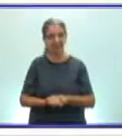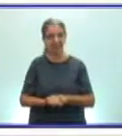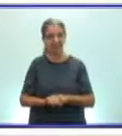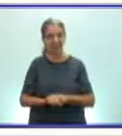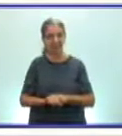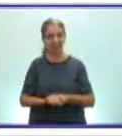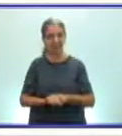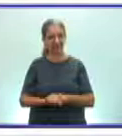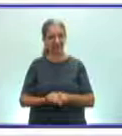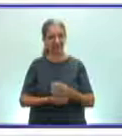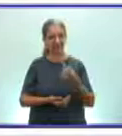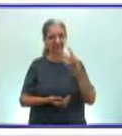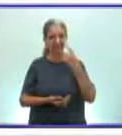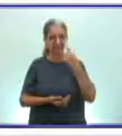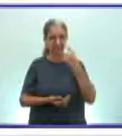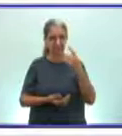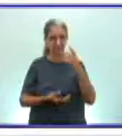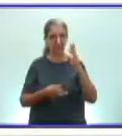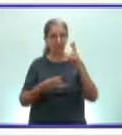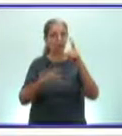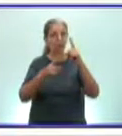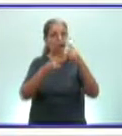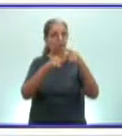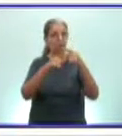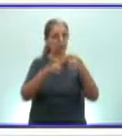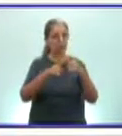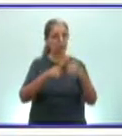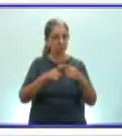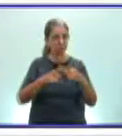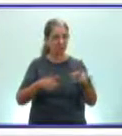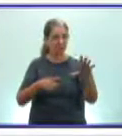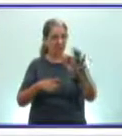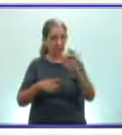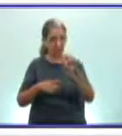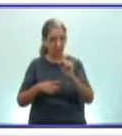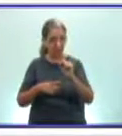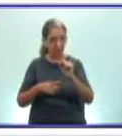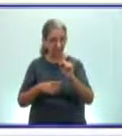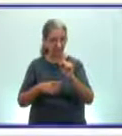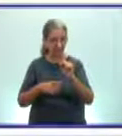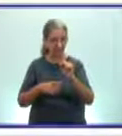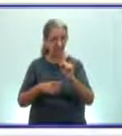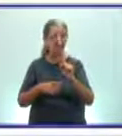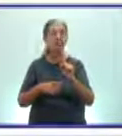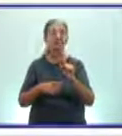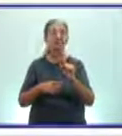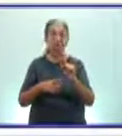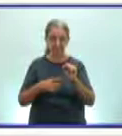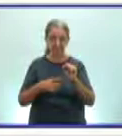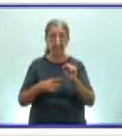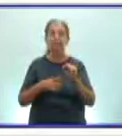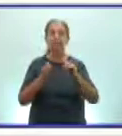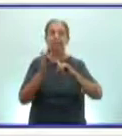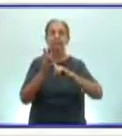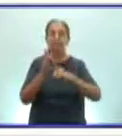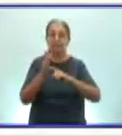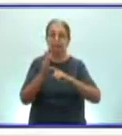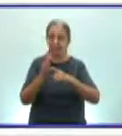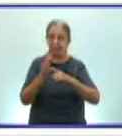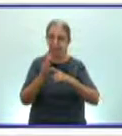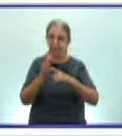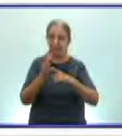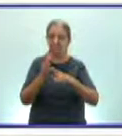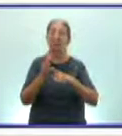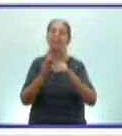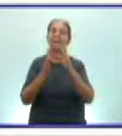Vamos a verificar que la cantidad de datos son 50. Vamos a aplicar el producto de los meses por